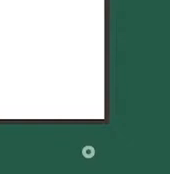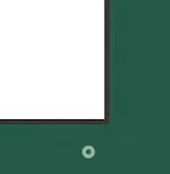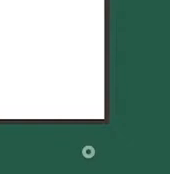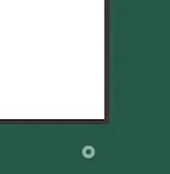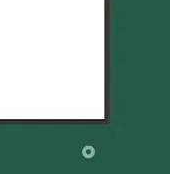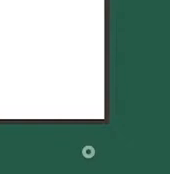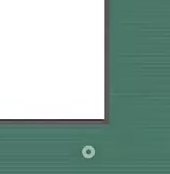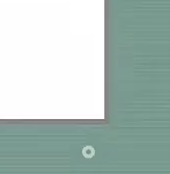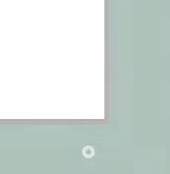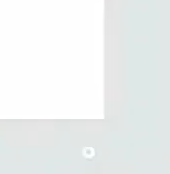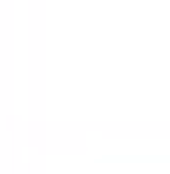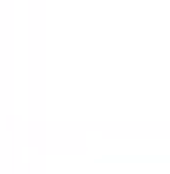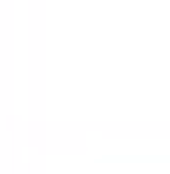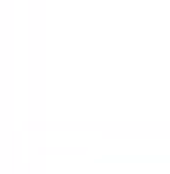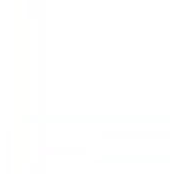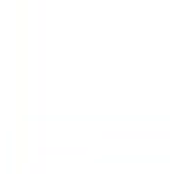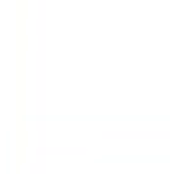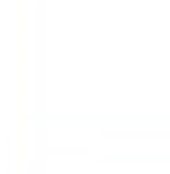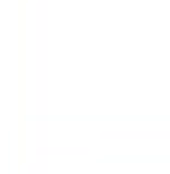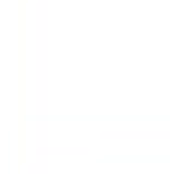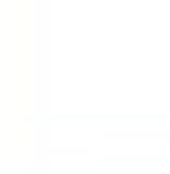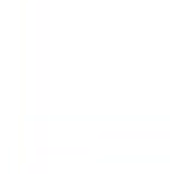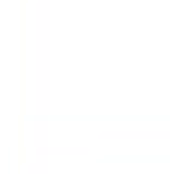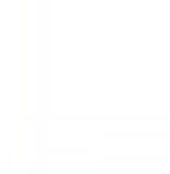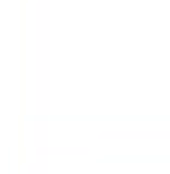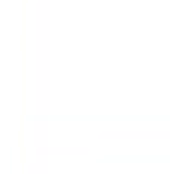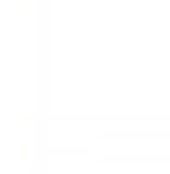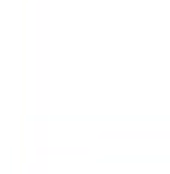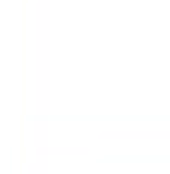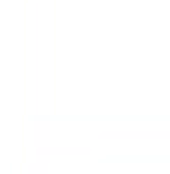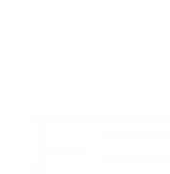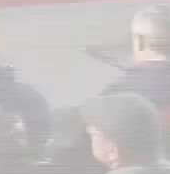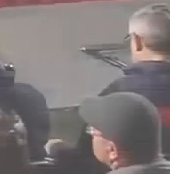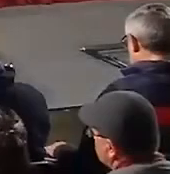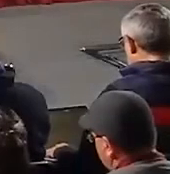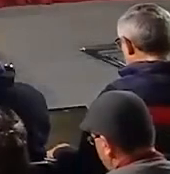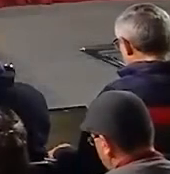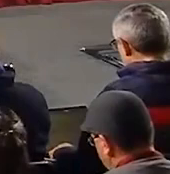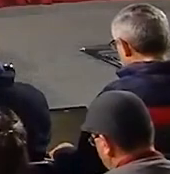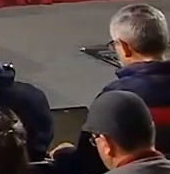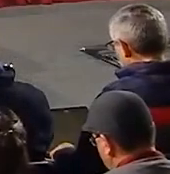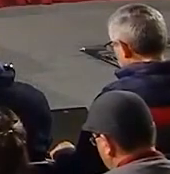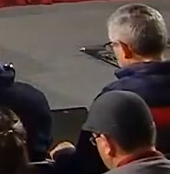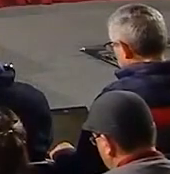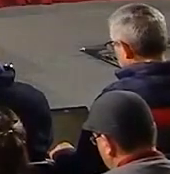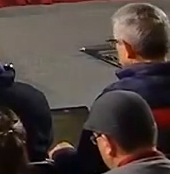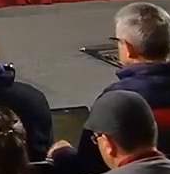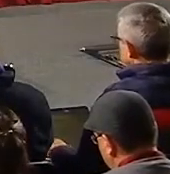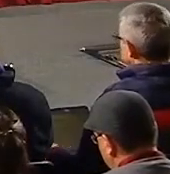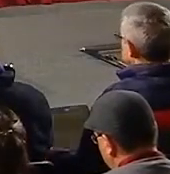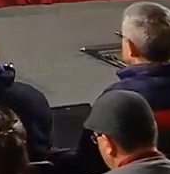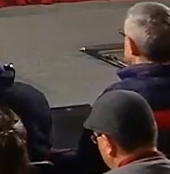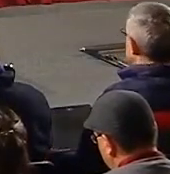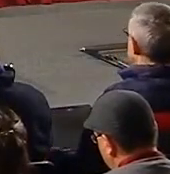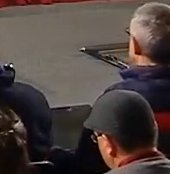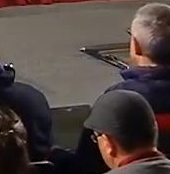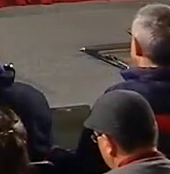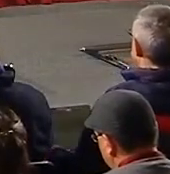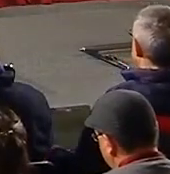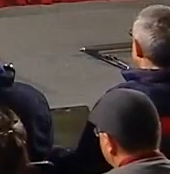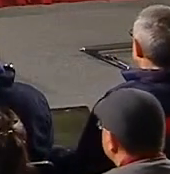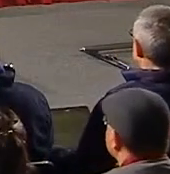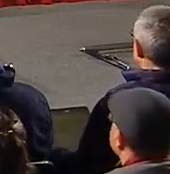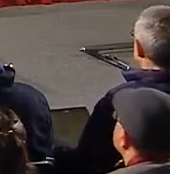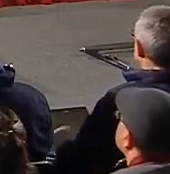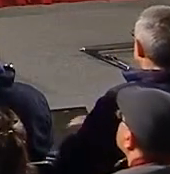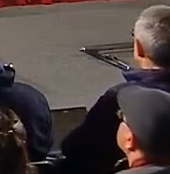www.gob.mx/insabi. La convocatoria está abierta. Como se puede ver, este